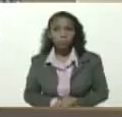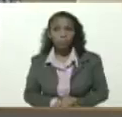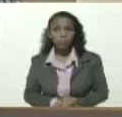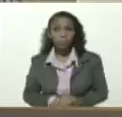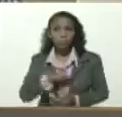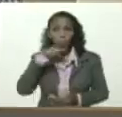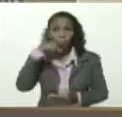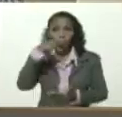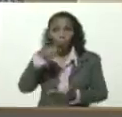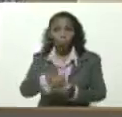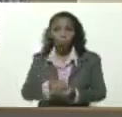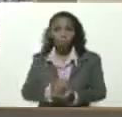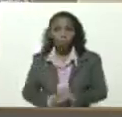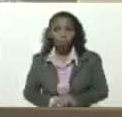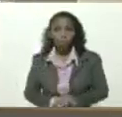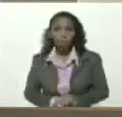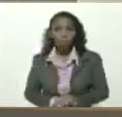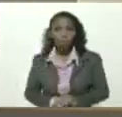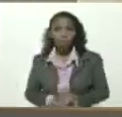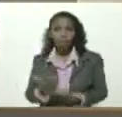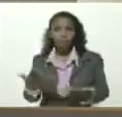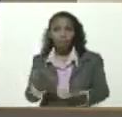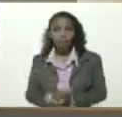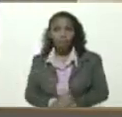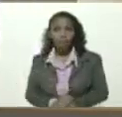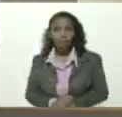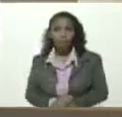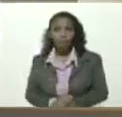mencionar que